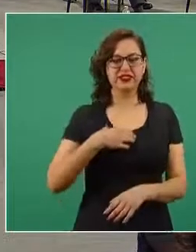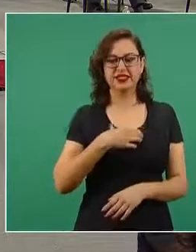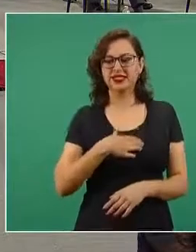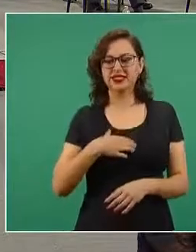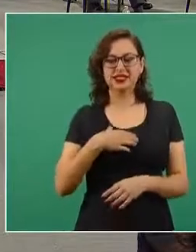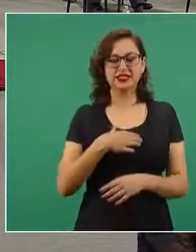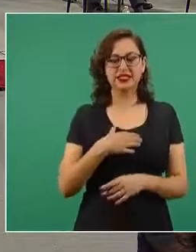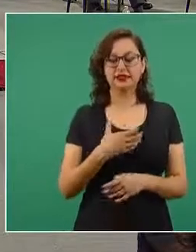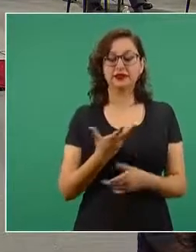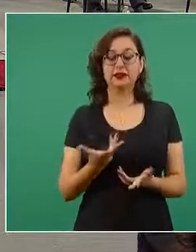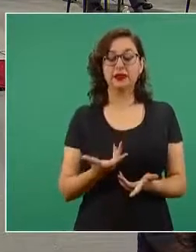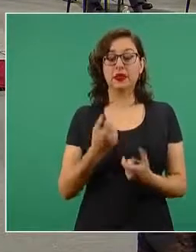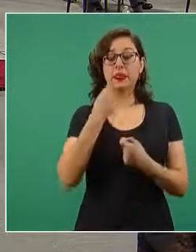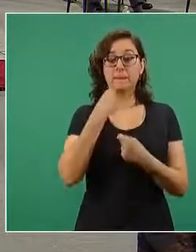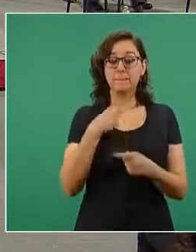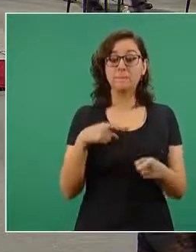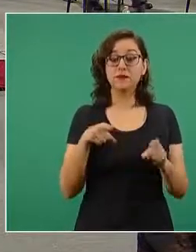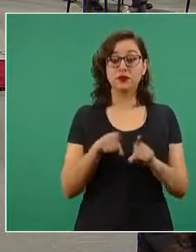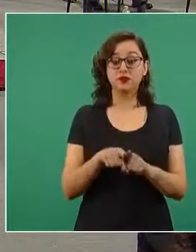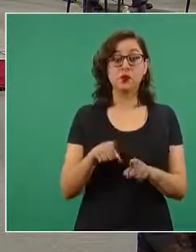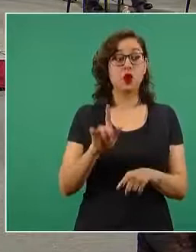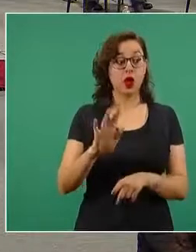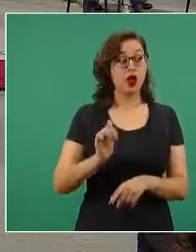Y recientemente, por cierto,